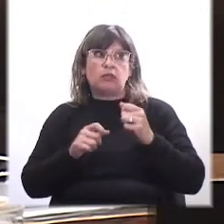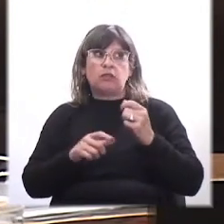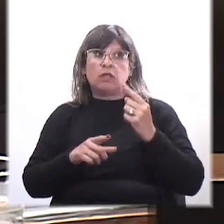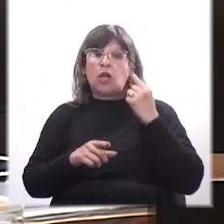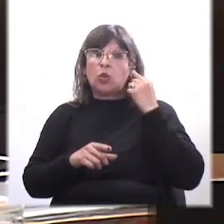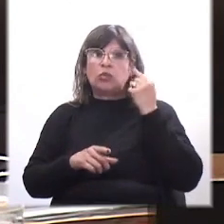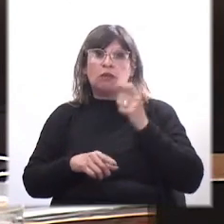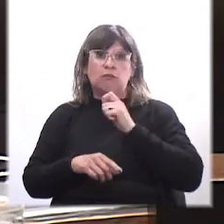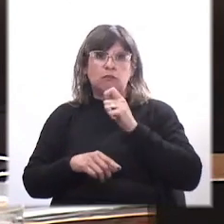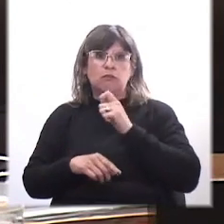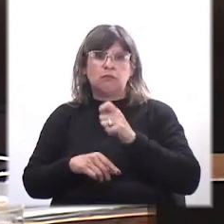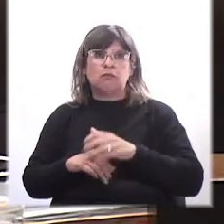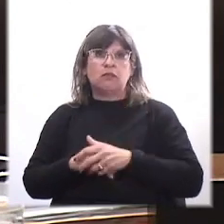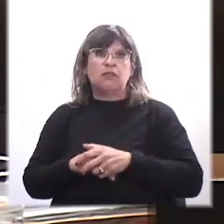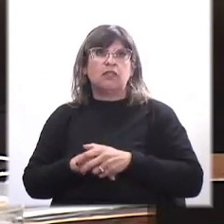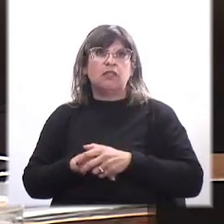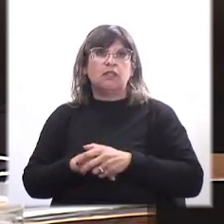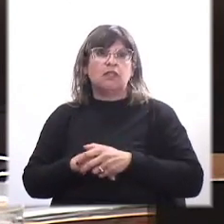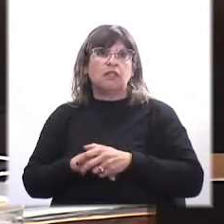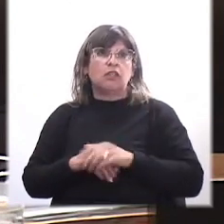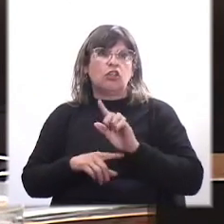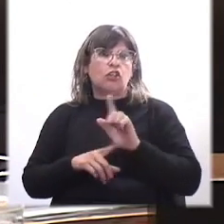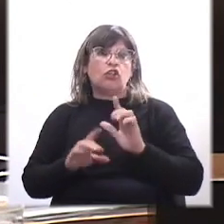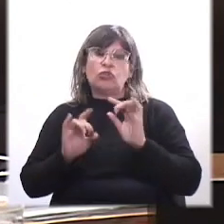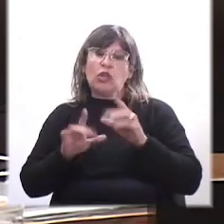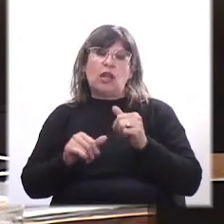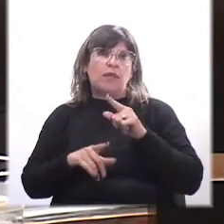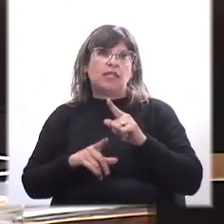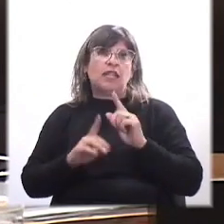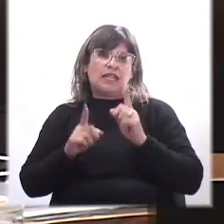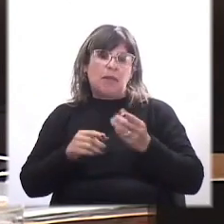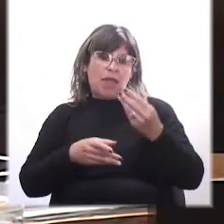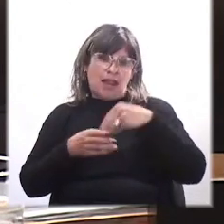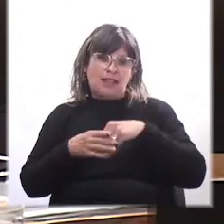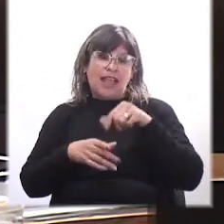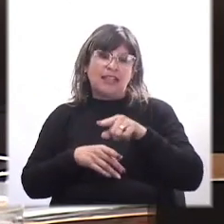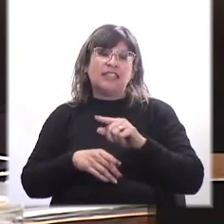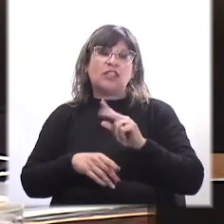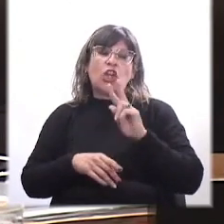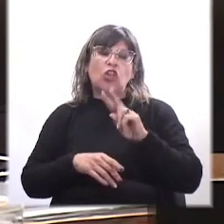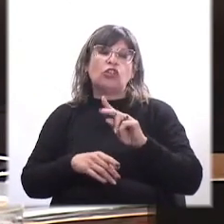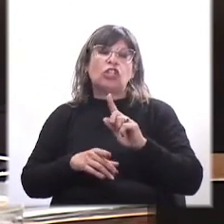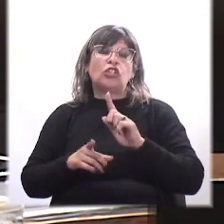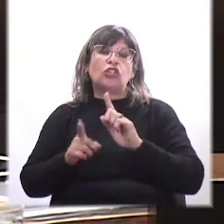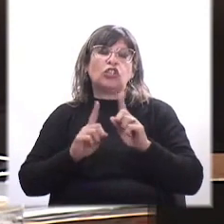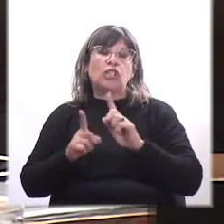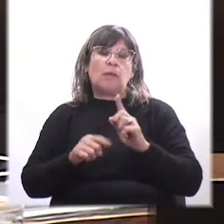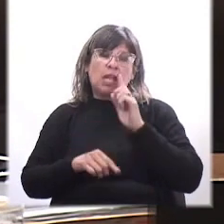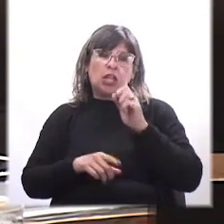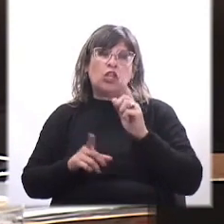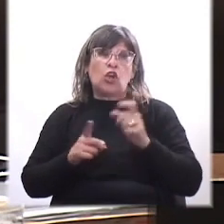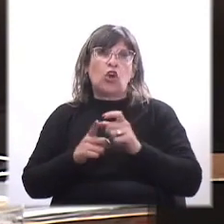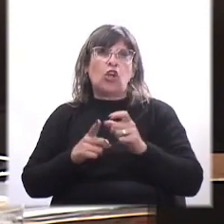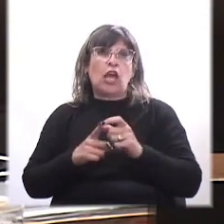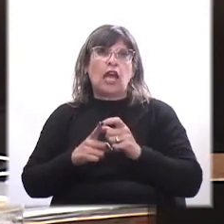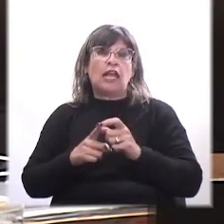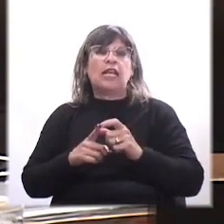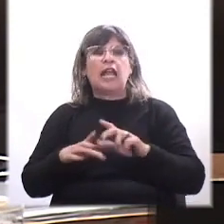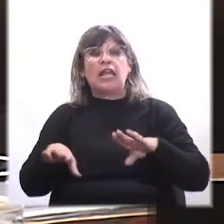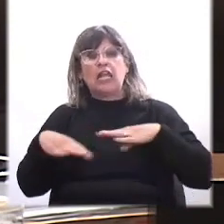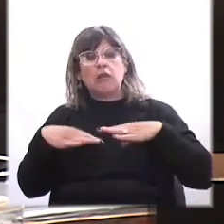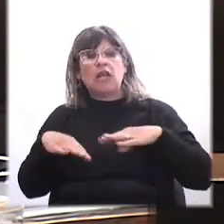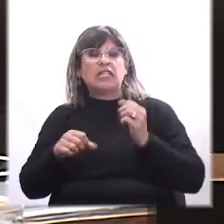noticias. No eran solo frutos secos, también en esos 211.000 dólares había gimnasia